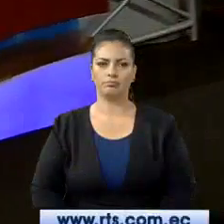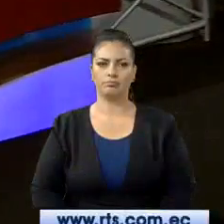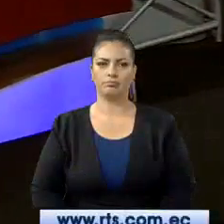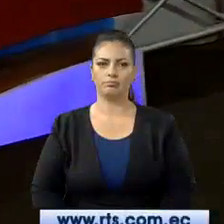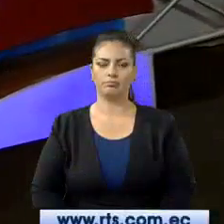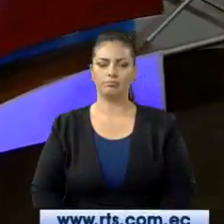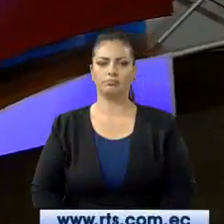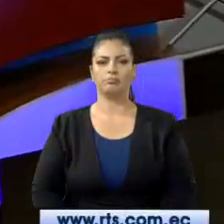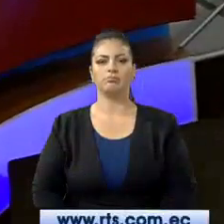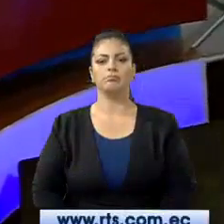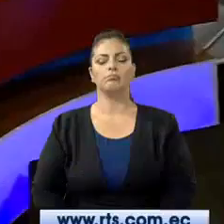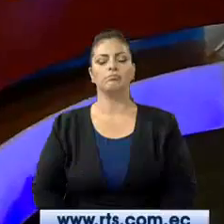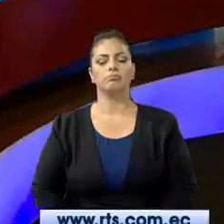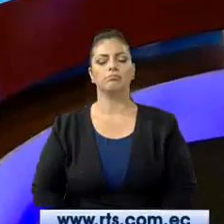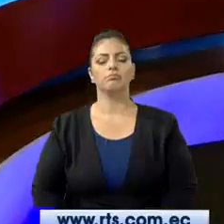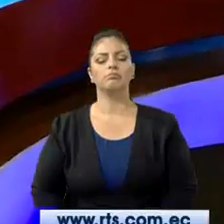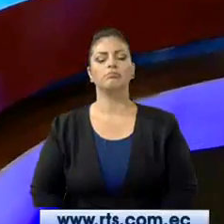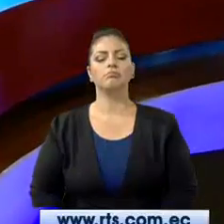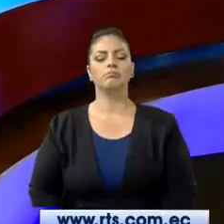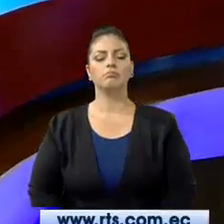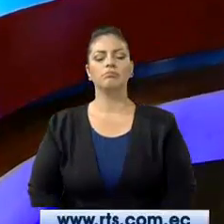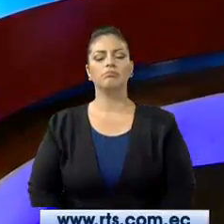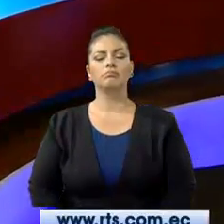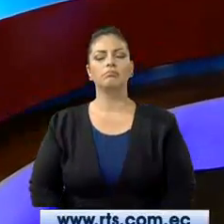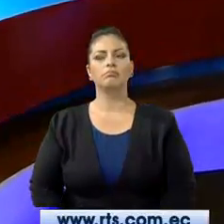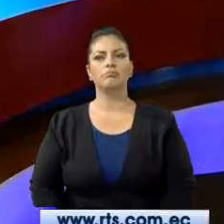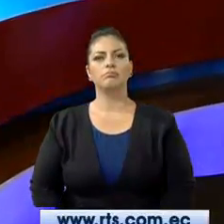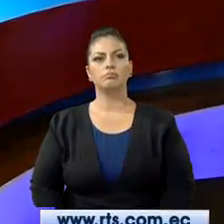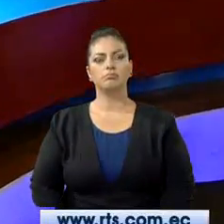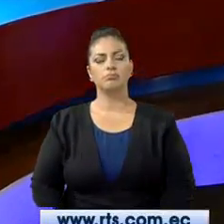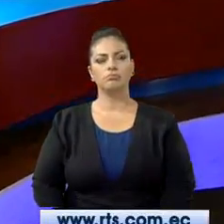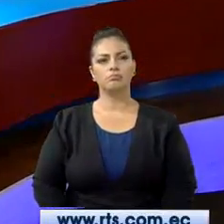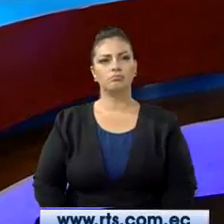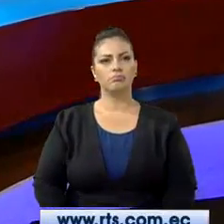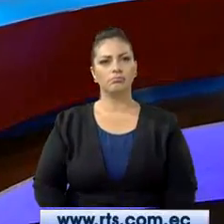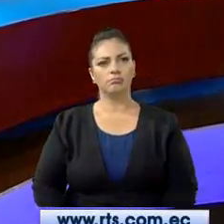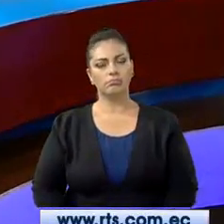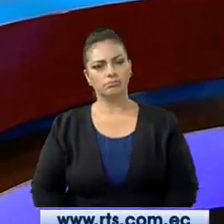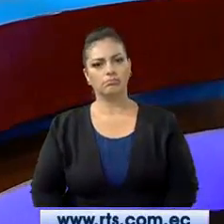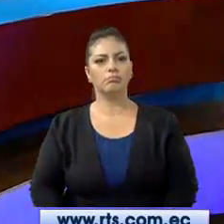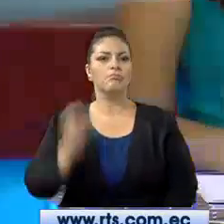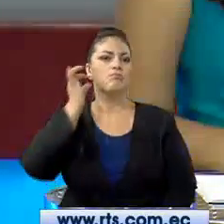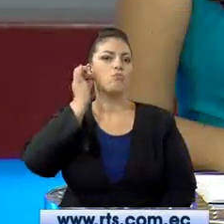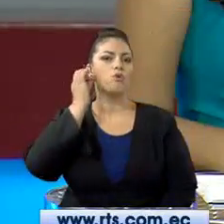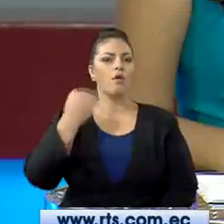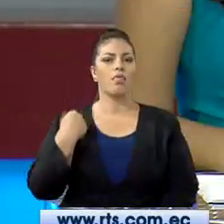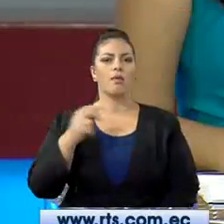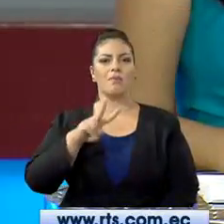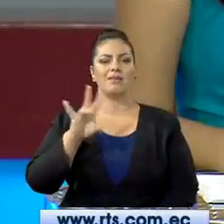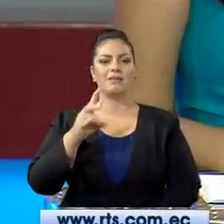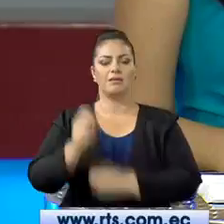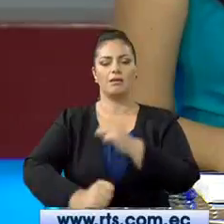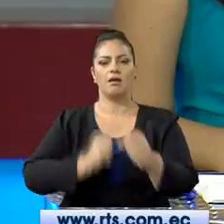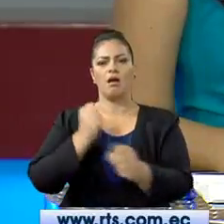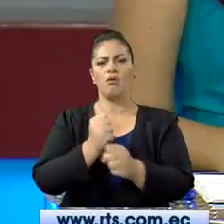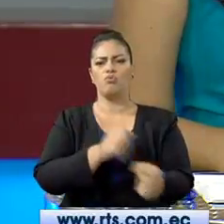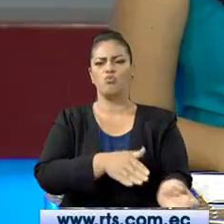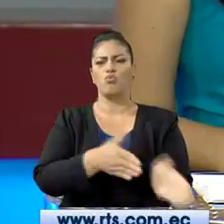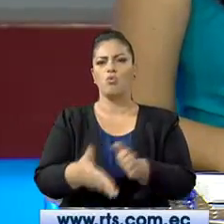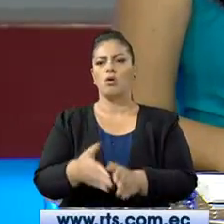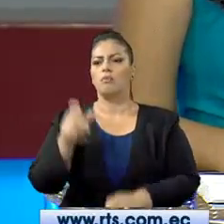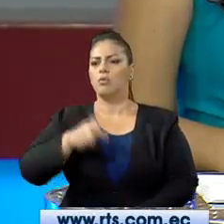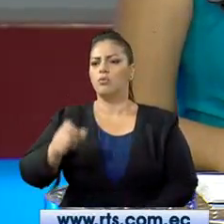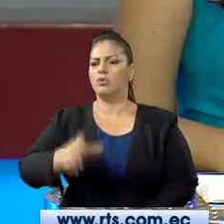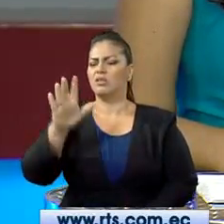Un trágico accidente cobró la vida de una mujer de 27 años de edad y dejó a otras 5 personas heridas luego que un vehículo se